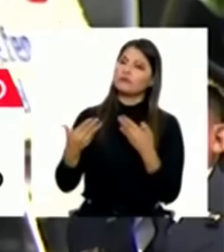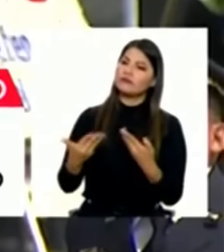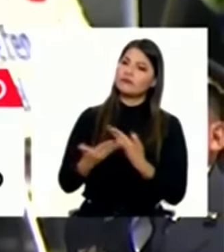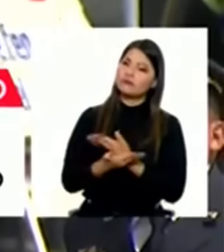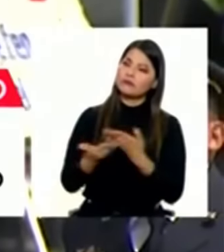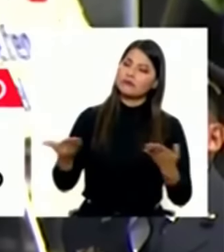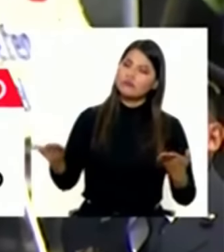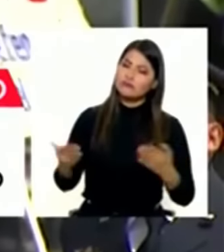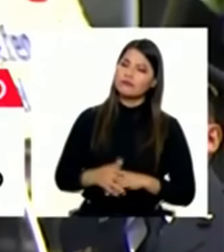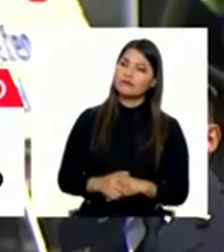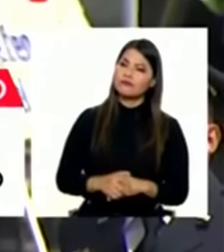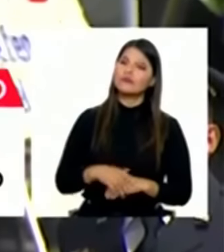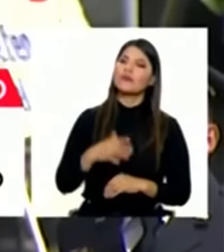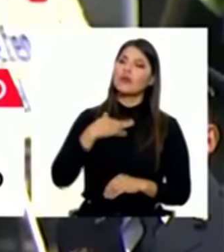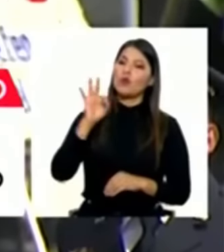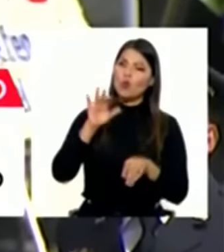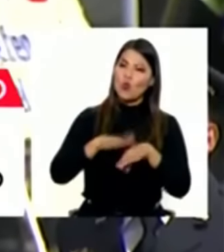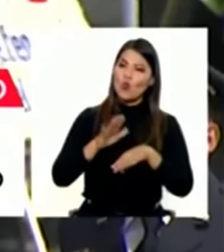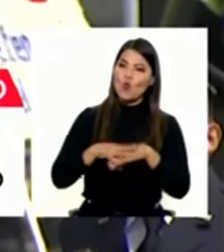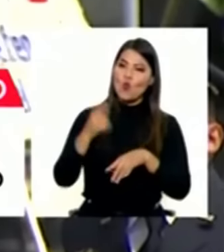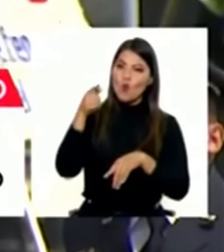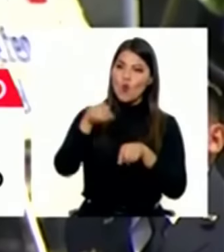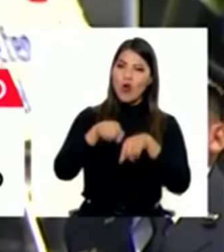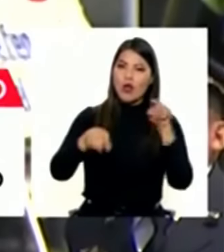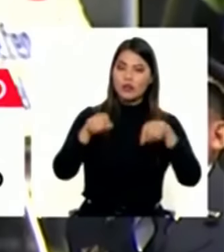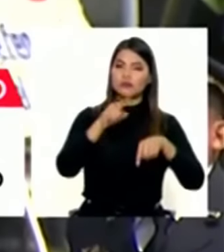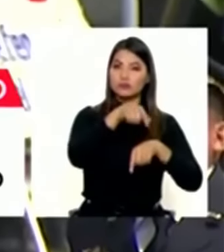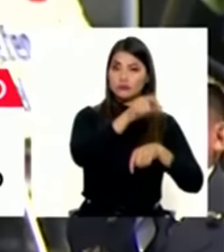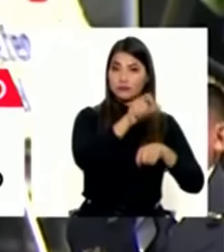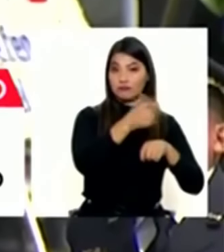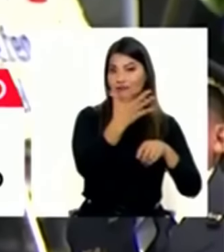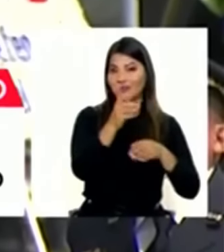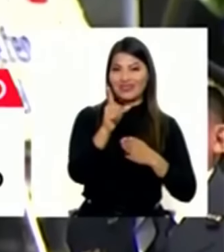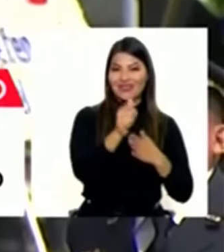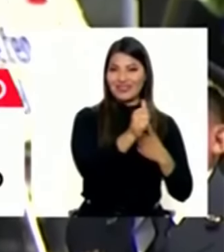señalando con la mano a los discípulos: